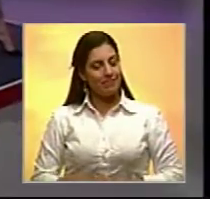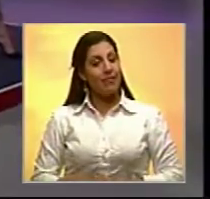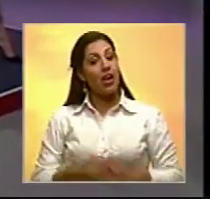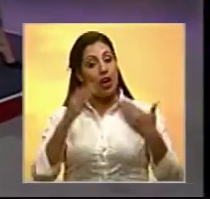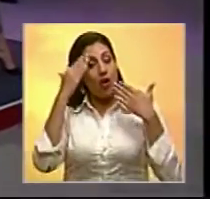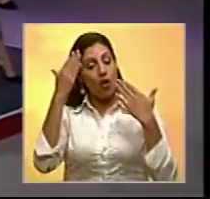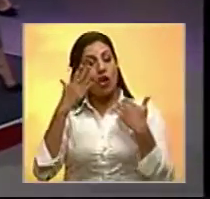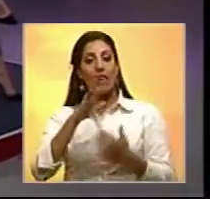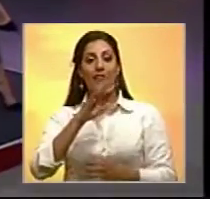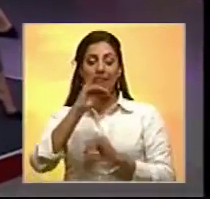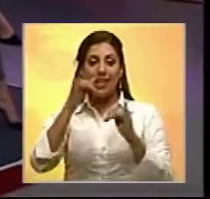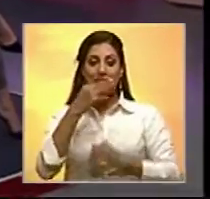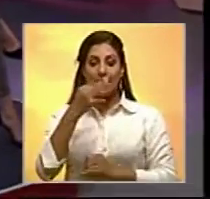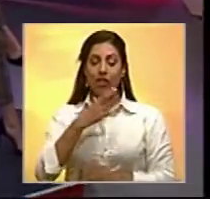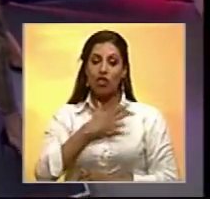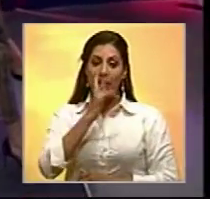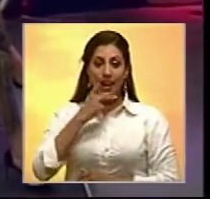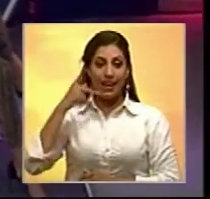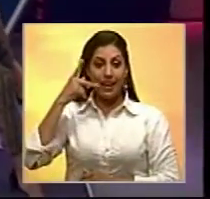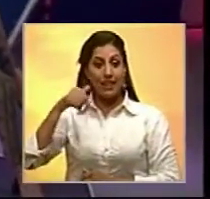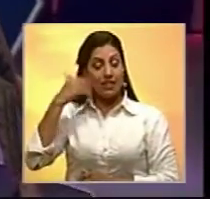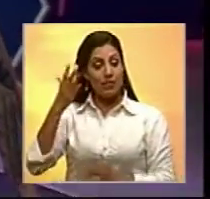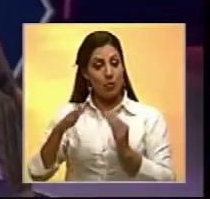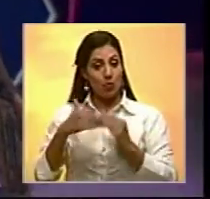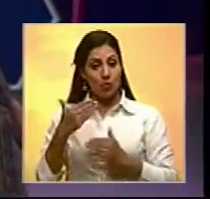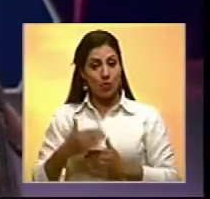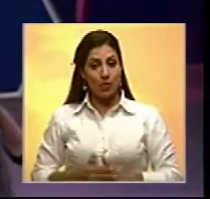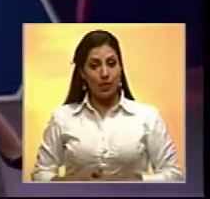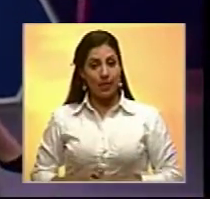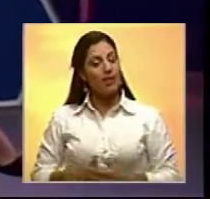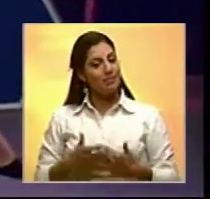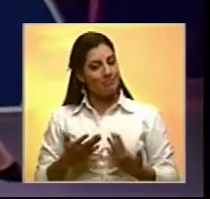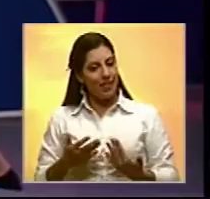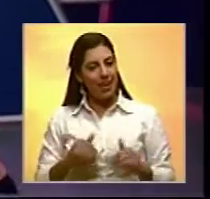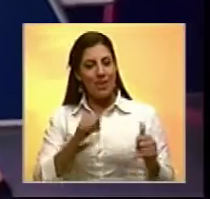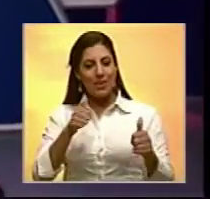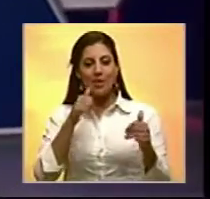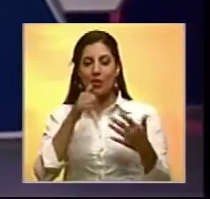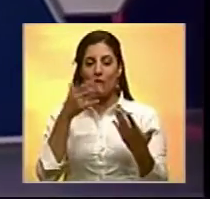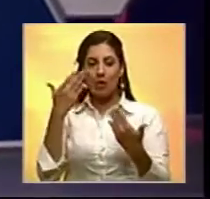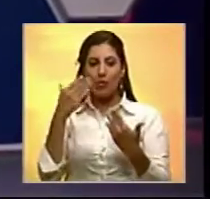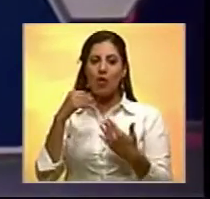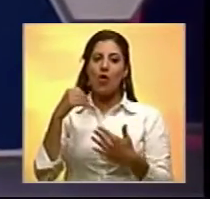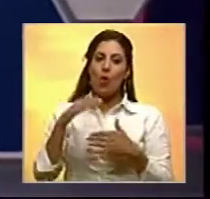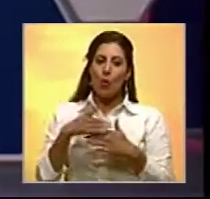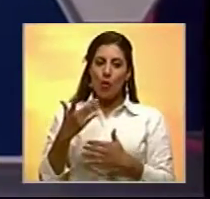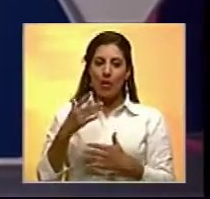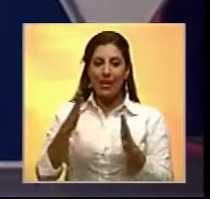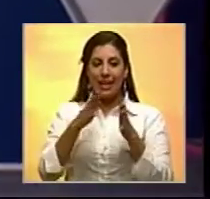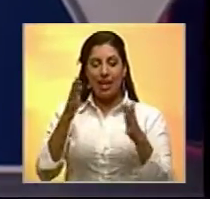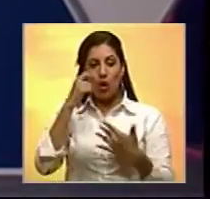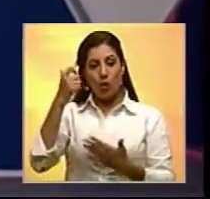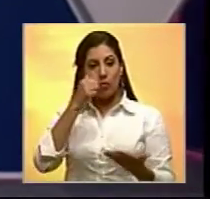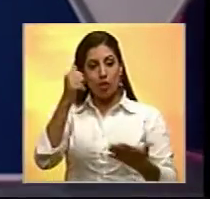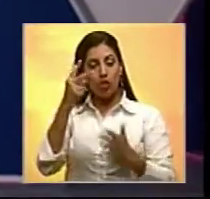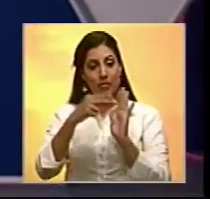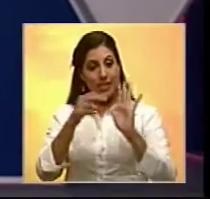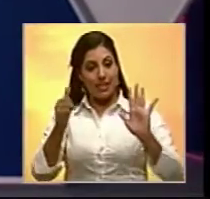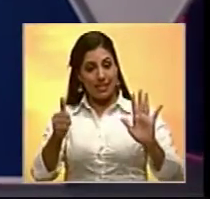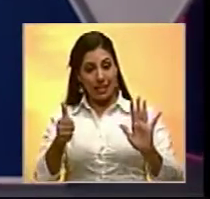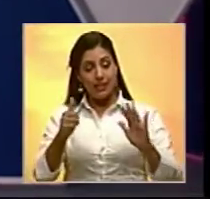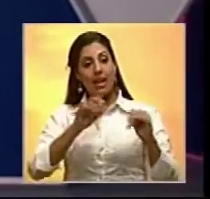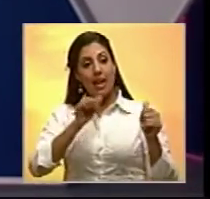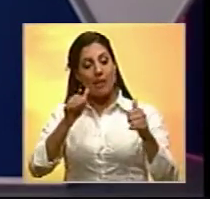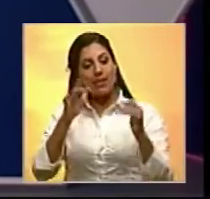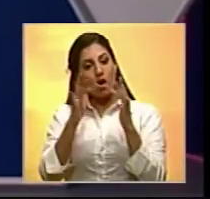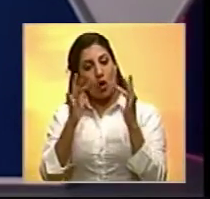Hola, ¿qué tal amigos? Feliz tarde, soy Carelis Cuadros y esto es Estrenos y Estrellas. Iniciamos las noticias del mundo del entretenimiento con el Grammy Latino 2016 que